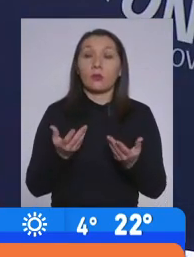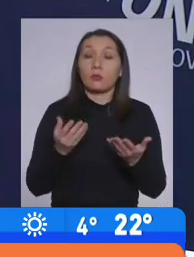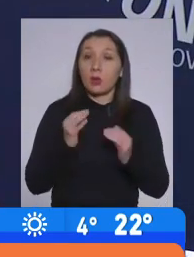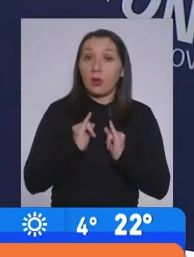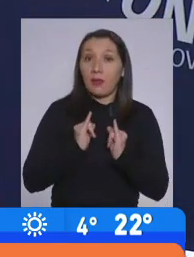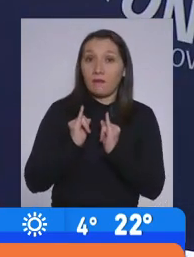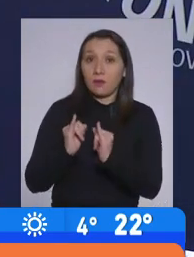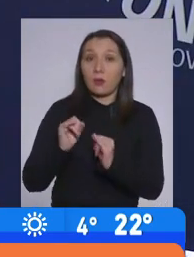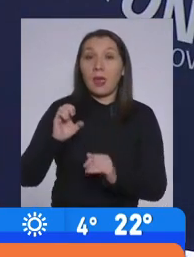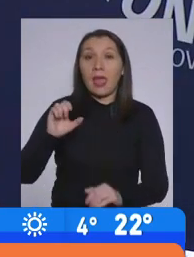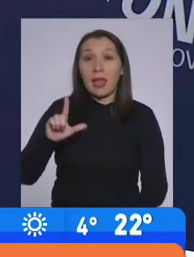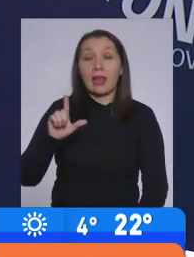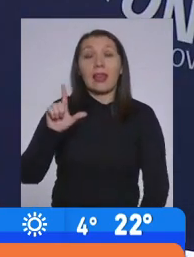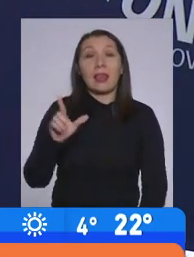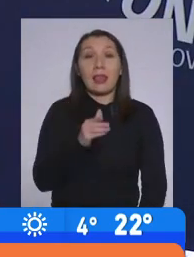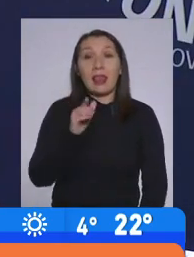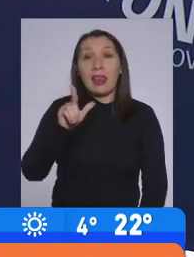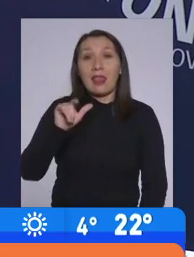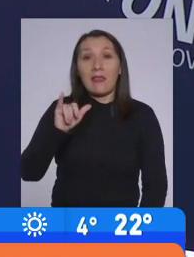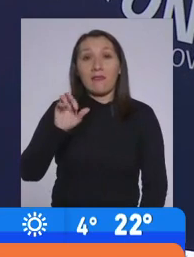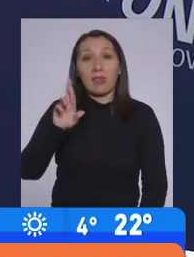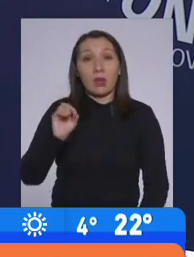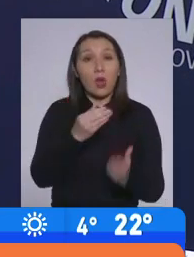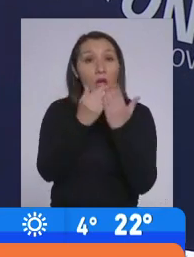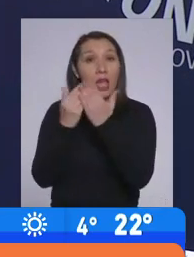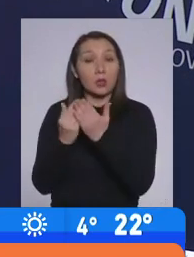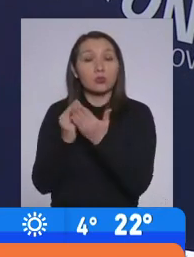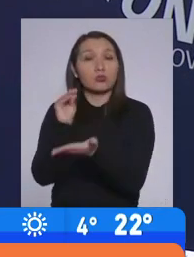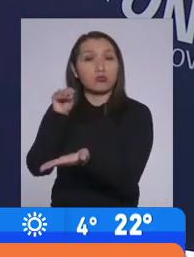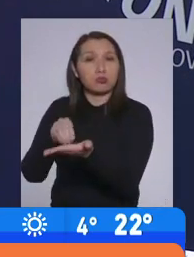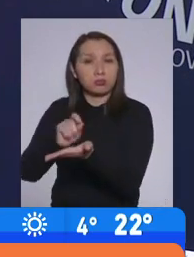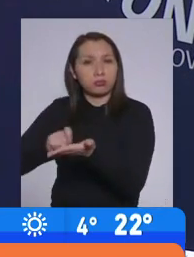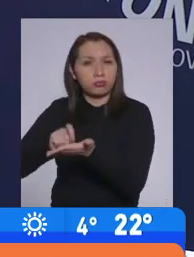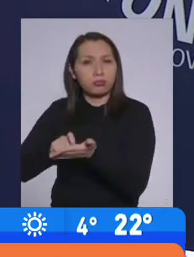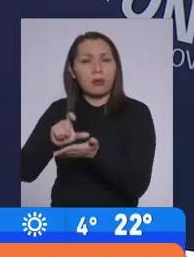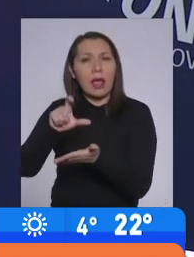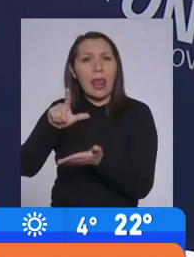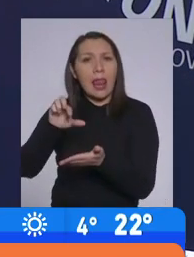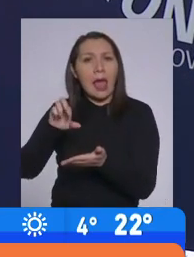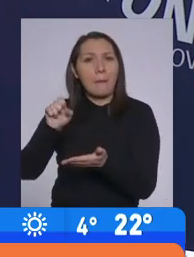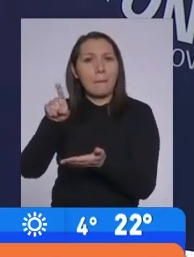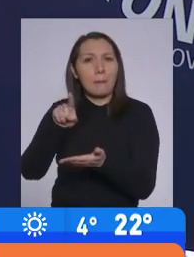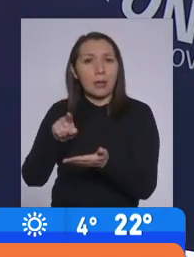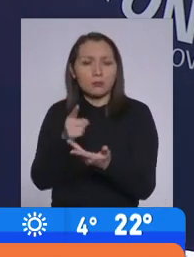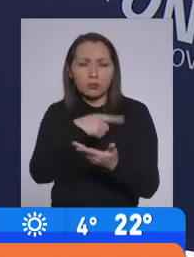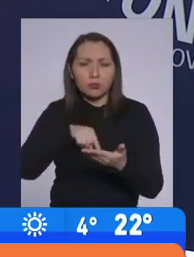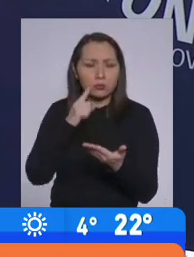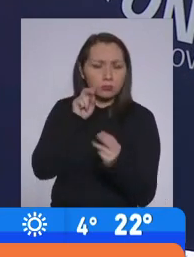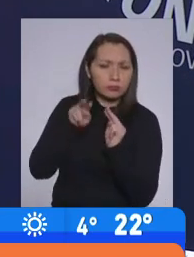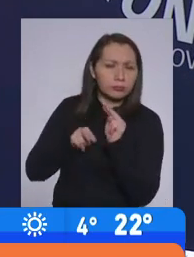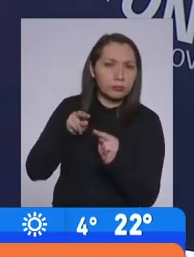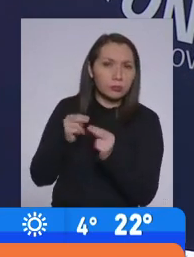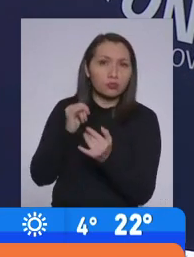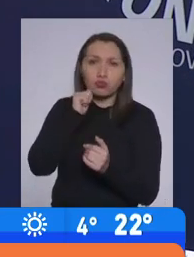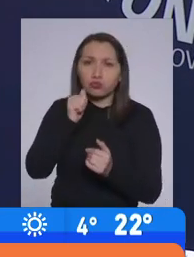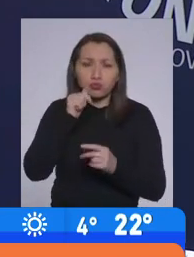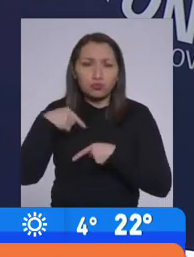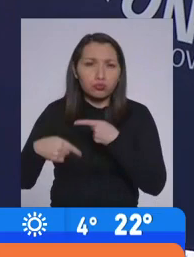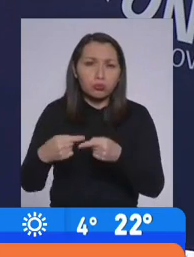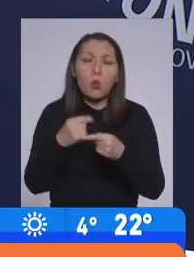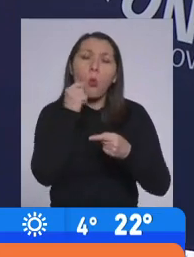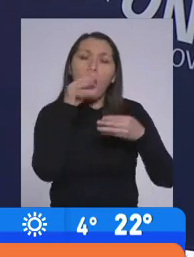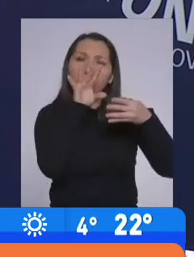informa el libro efectivamente el estudio que hecho clapés nosotros hemos visto de acuerdo a los criterios que venimos informando todos los días